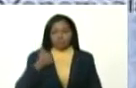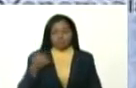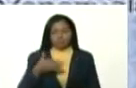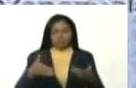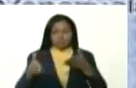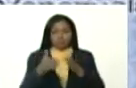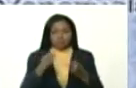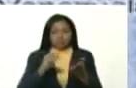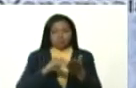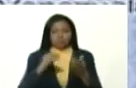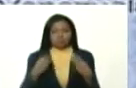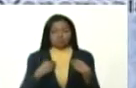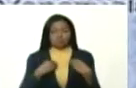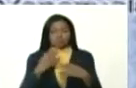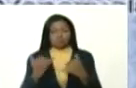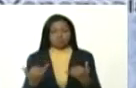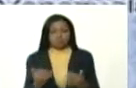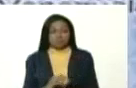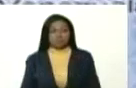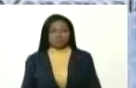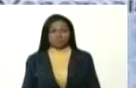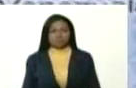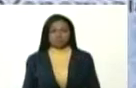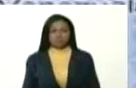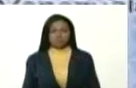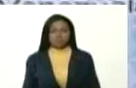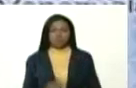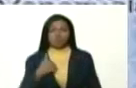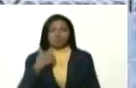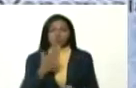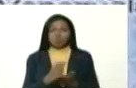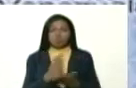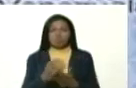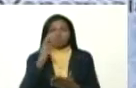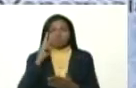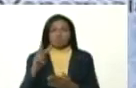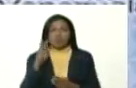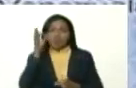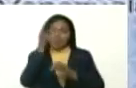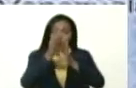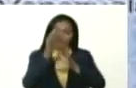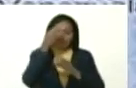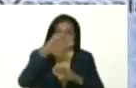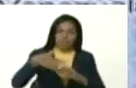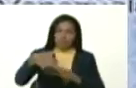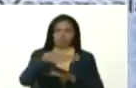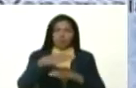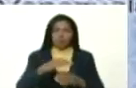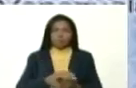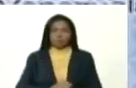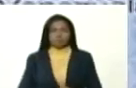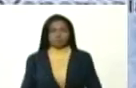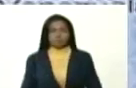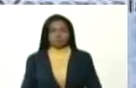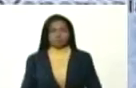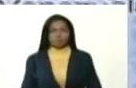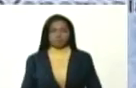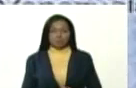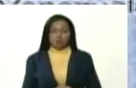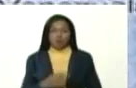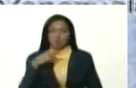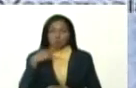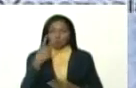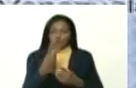camino que le toque en la vida. Yo siempre noto mucho la fe del pueblo, los voceros,